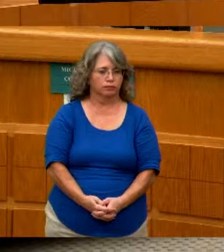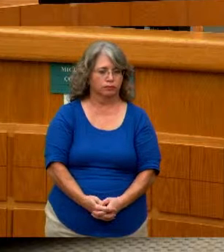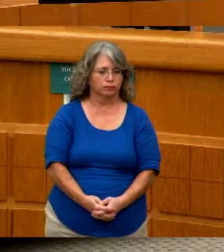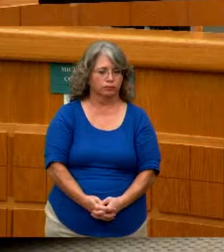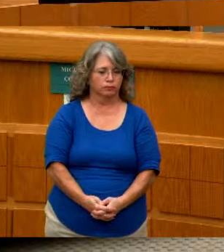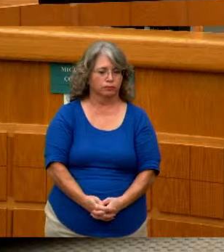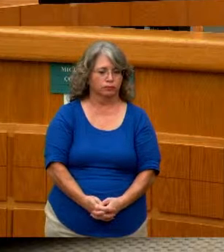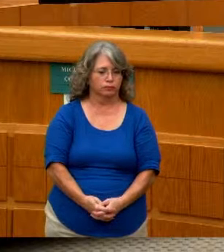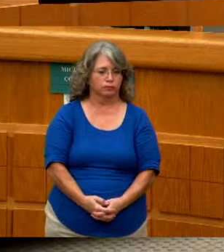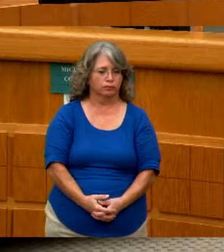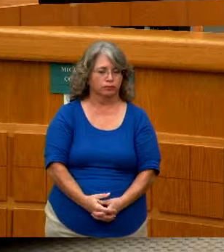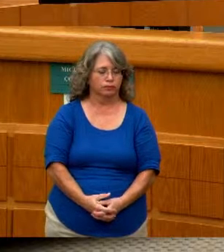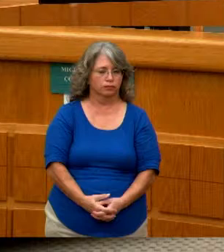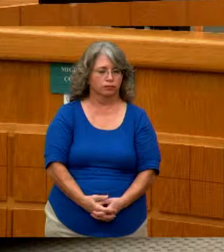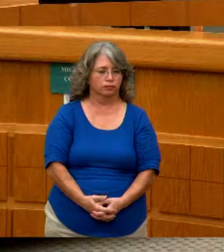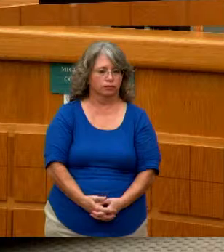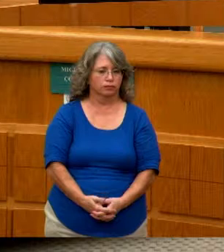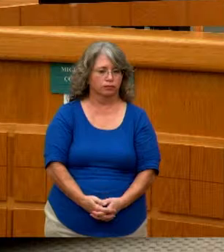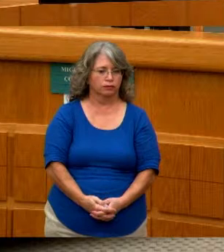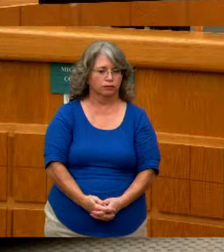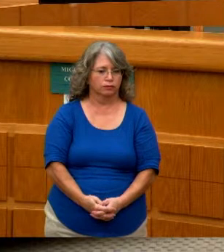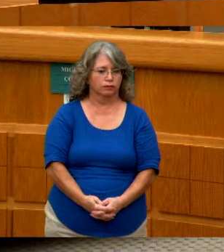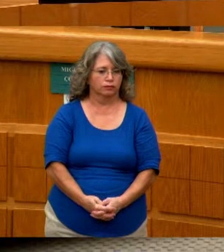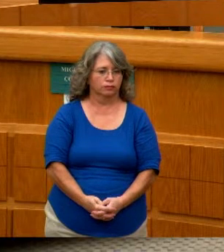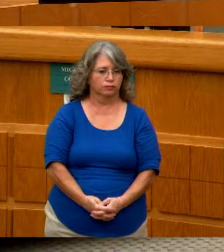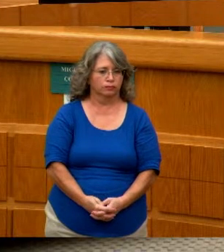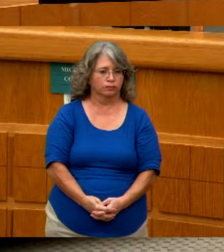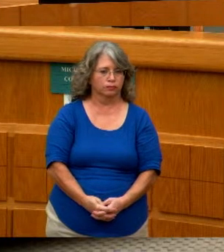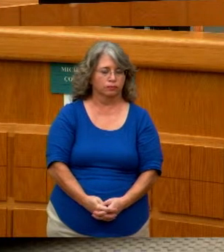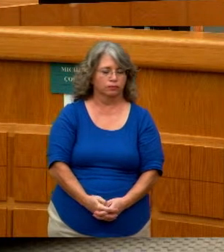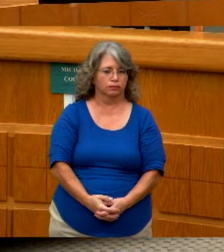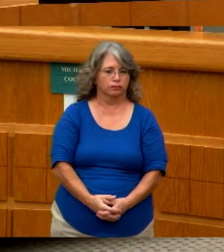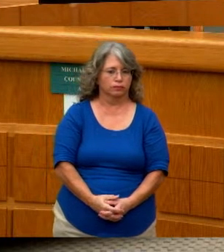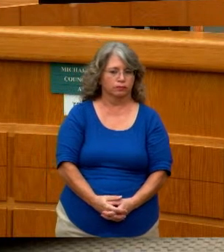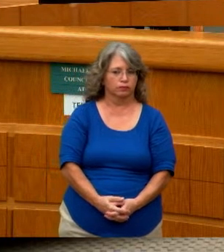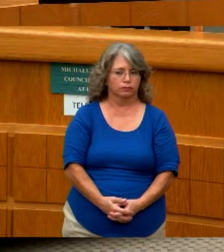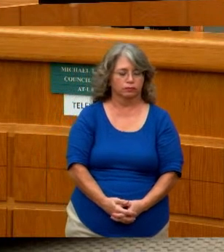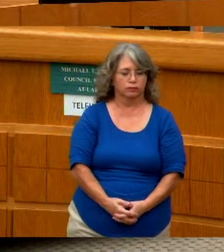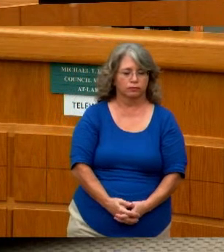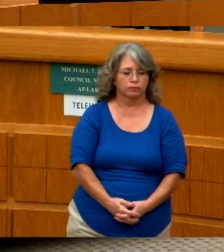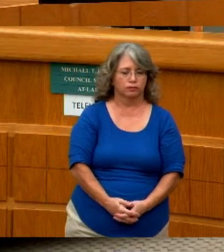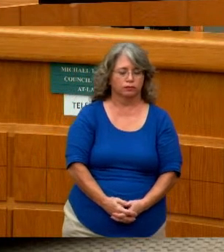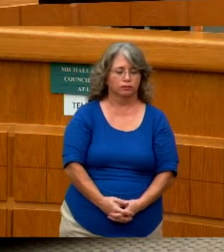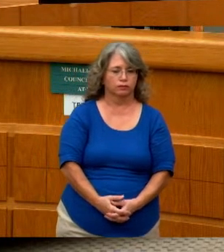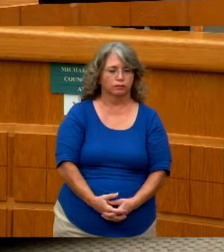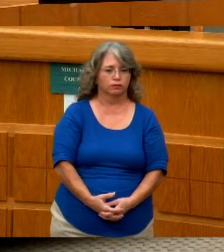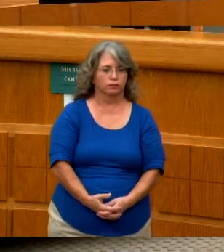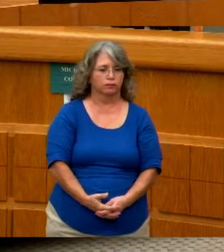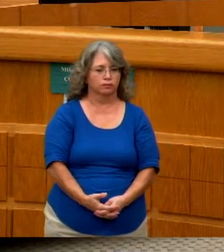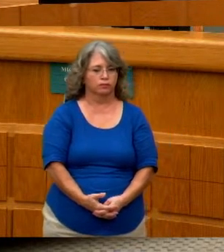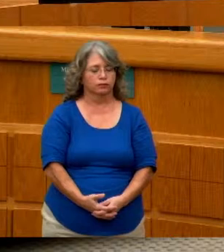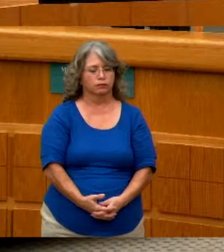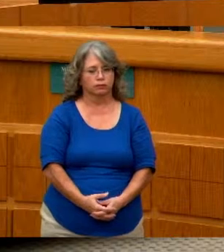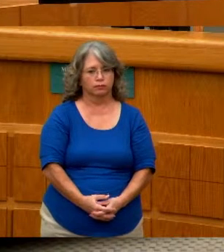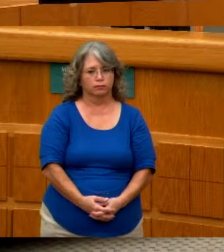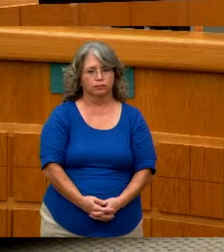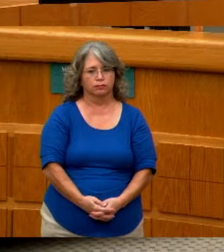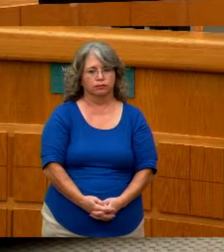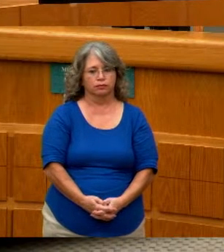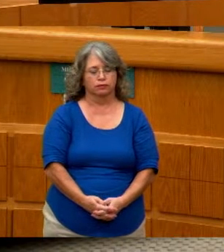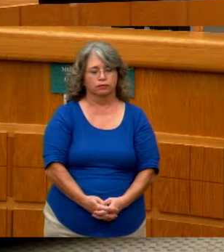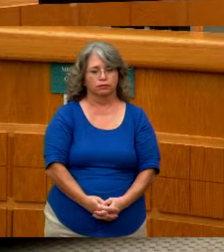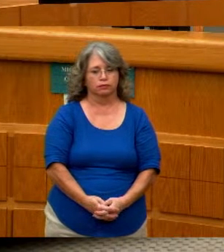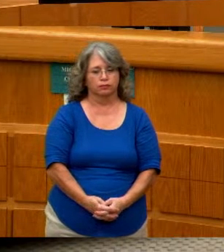manera virtual, pero si no lo puede hacer y tiene que reunirse con sus amigos y familiares, hágalo en un lugar con buena ventilación o al aire libre. Lleve su